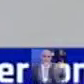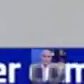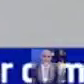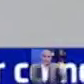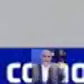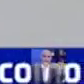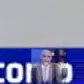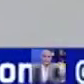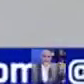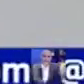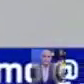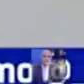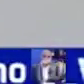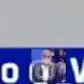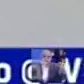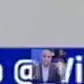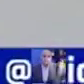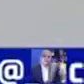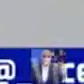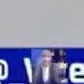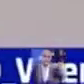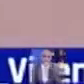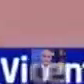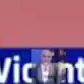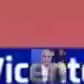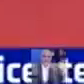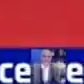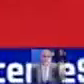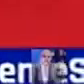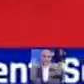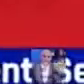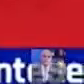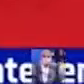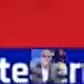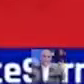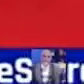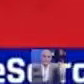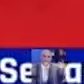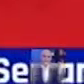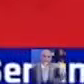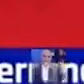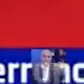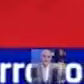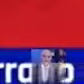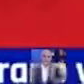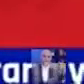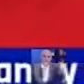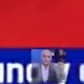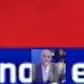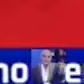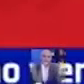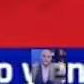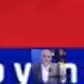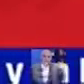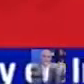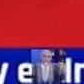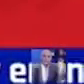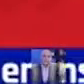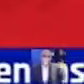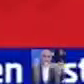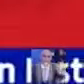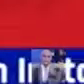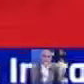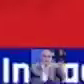Edvirge, con los Tricio, con los Sada, con los Salazar, con los Treviño, con los Ramírez, con